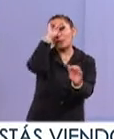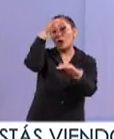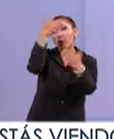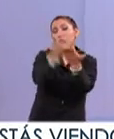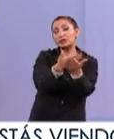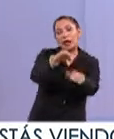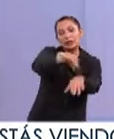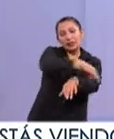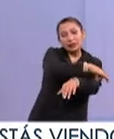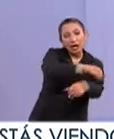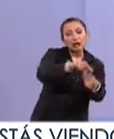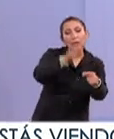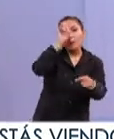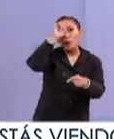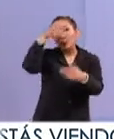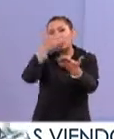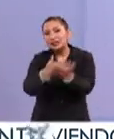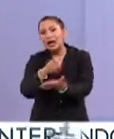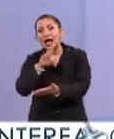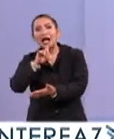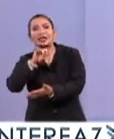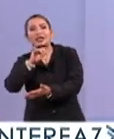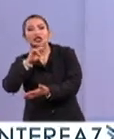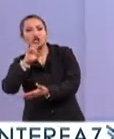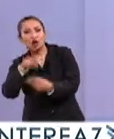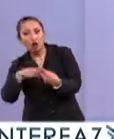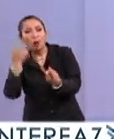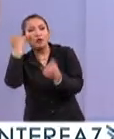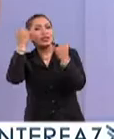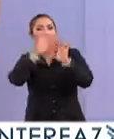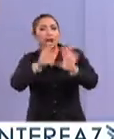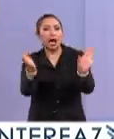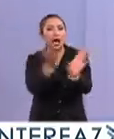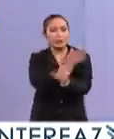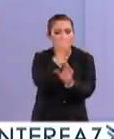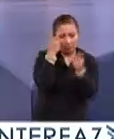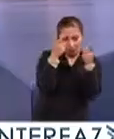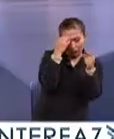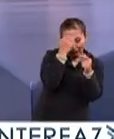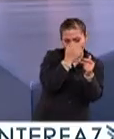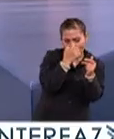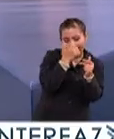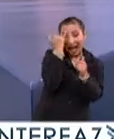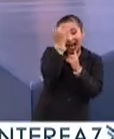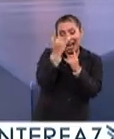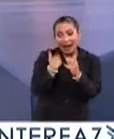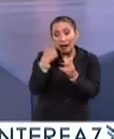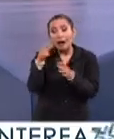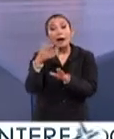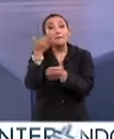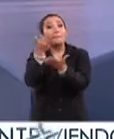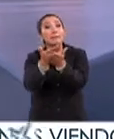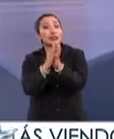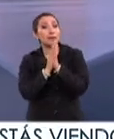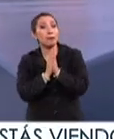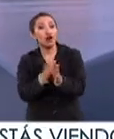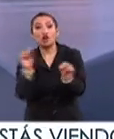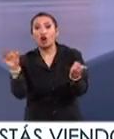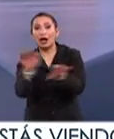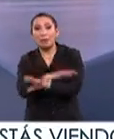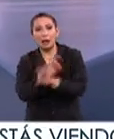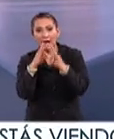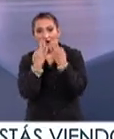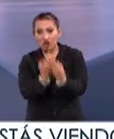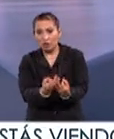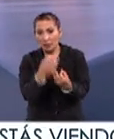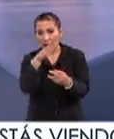propuesta de diseño, una propuesta editorial, una propuesta de contenidos. Tengan una idea ya concreta, sí. ¿no? Se está solicitando que no se cambie el formato